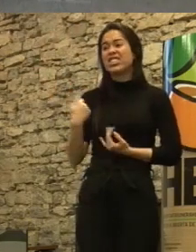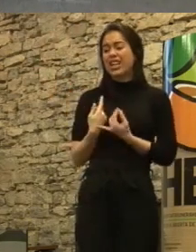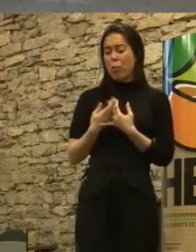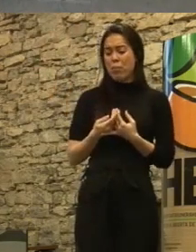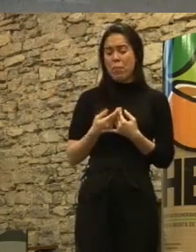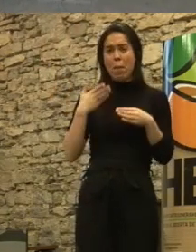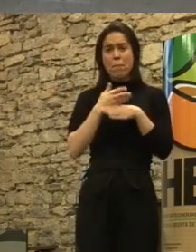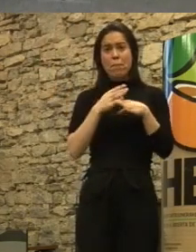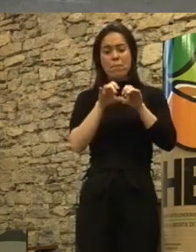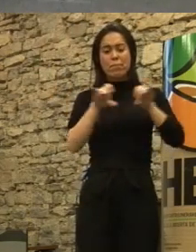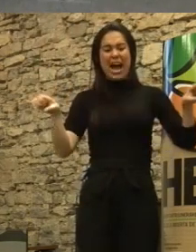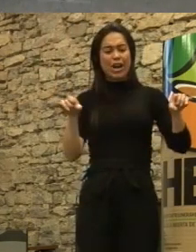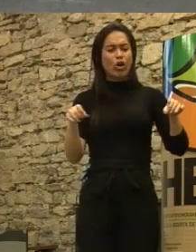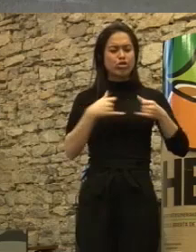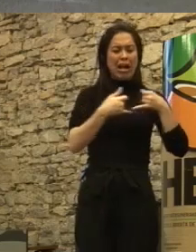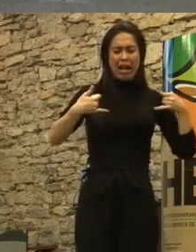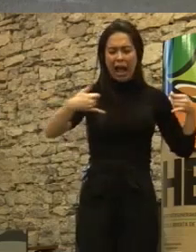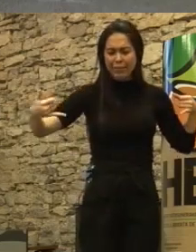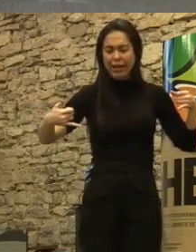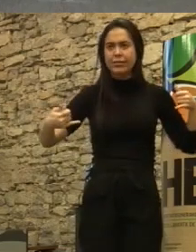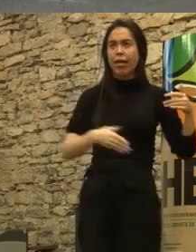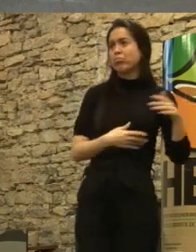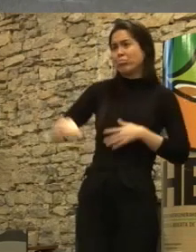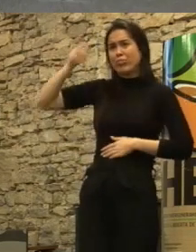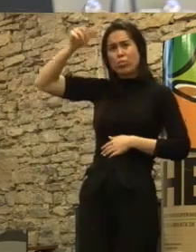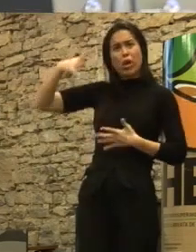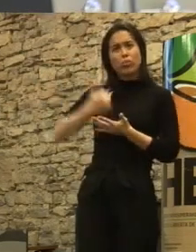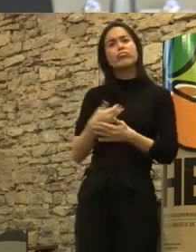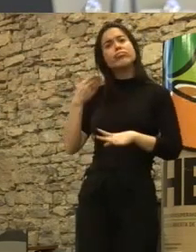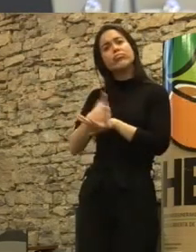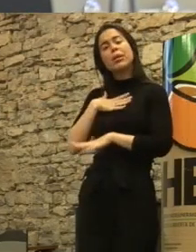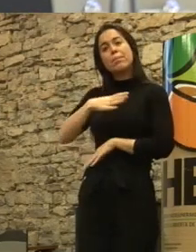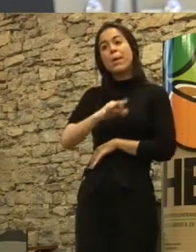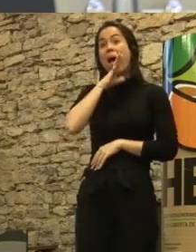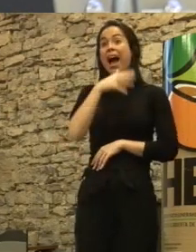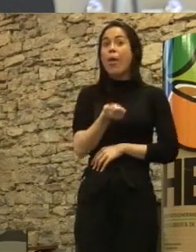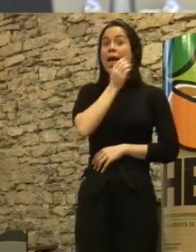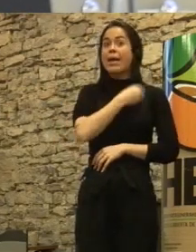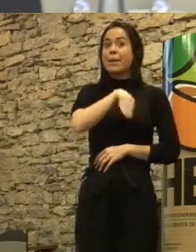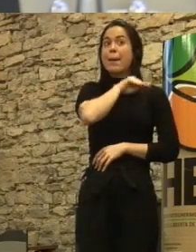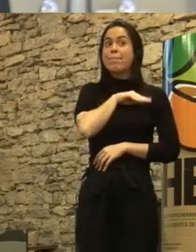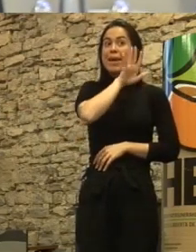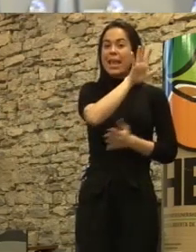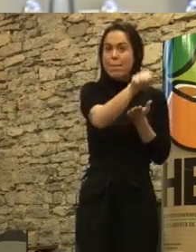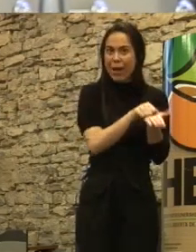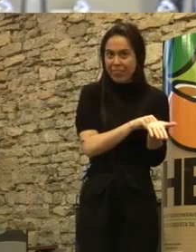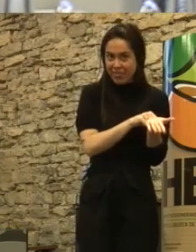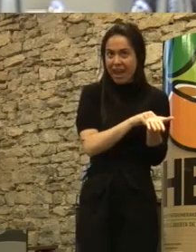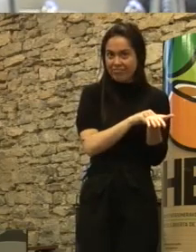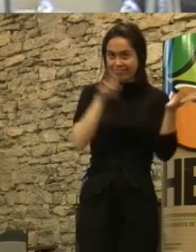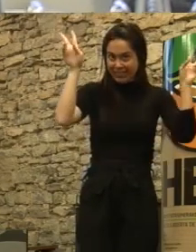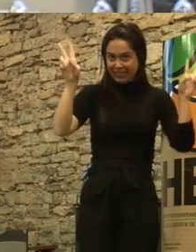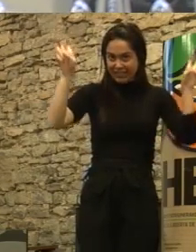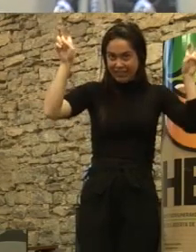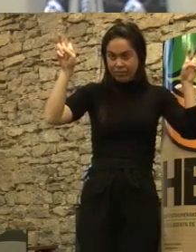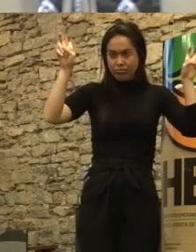cables por donde sea, cuanto más remoto. Y naturalmente, ahora que hablamos de España vacía, esto es muy importante. Un servicio wifi